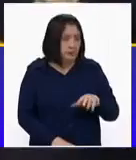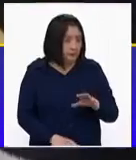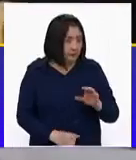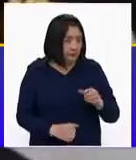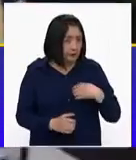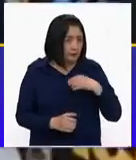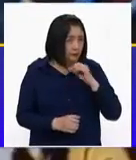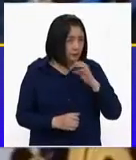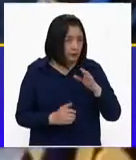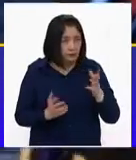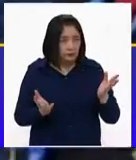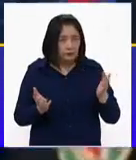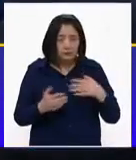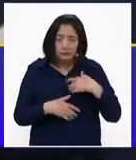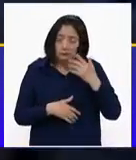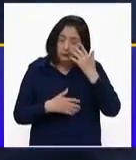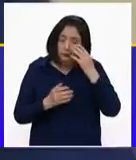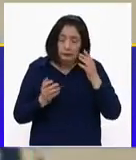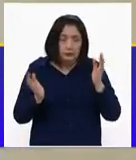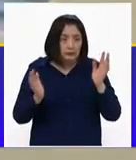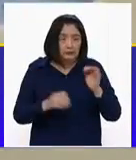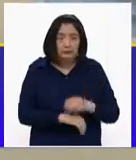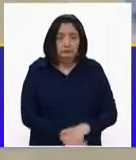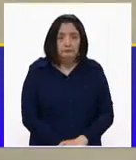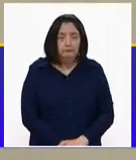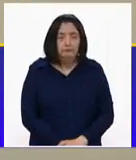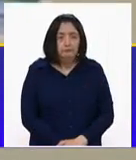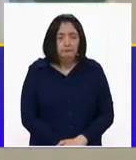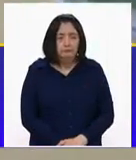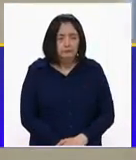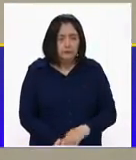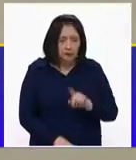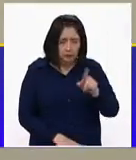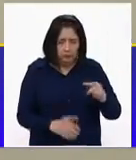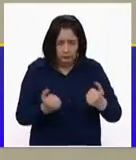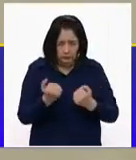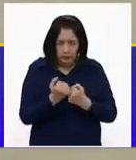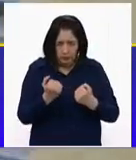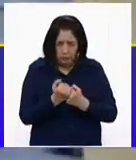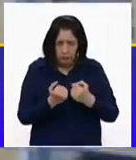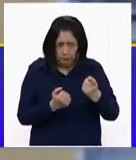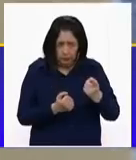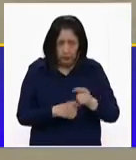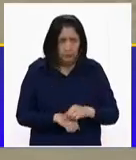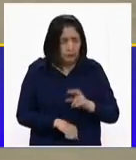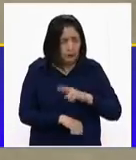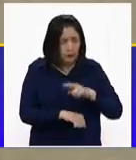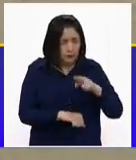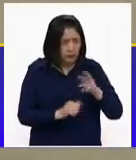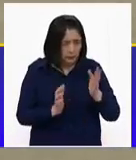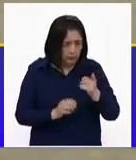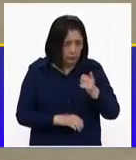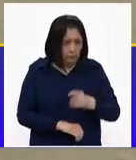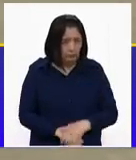decir? Israel. Increíble. ¿Tú apoyabas algo a la gestión de Cáceres Yica?